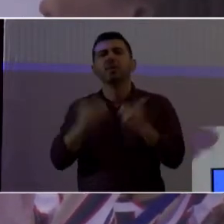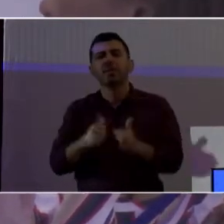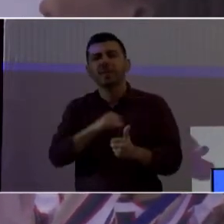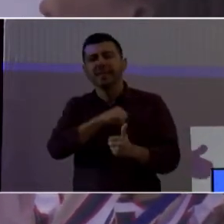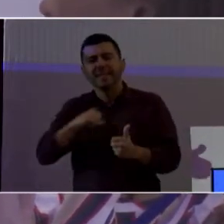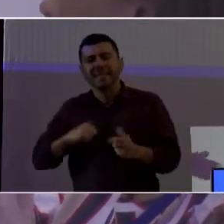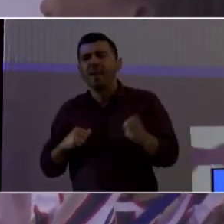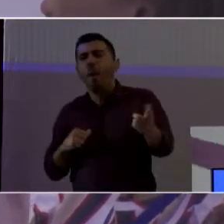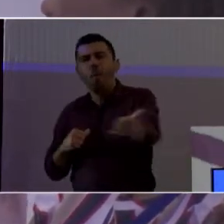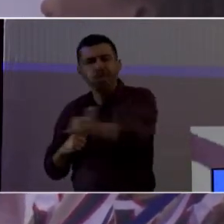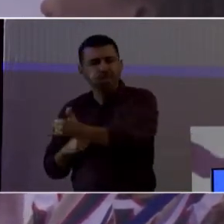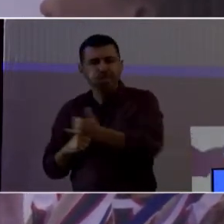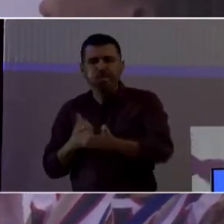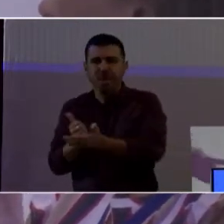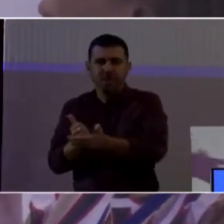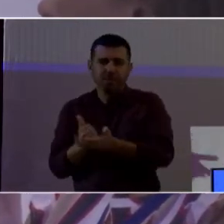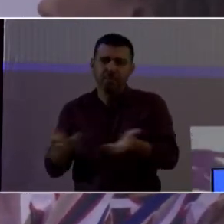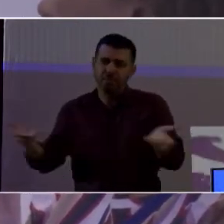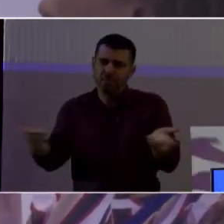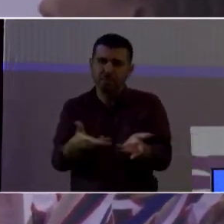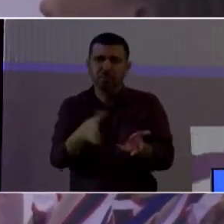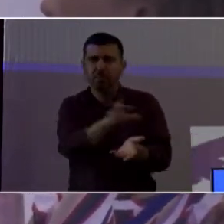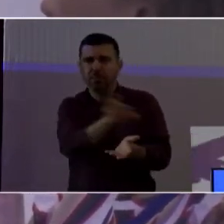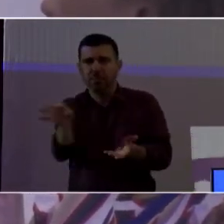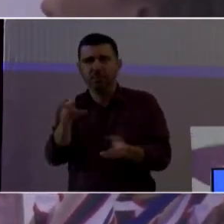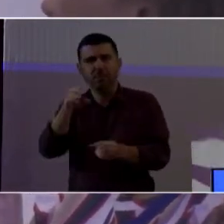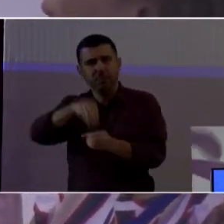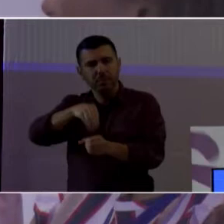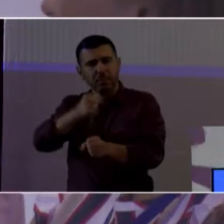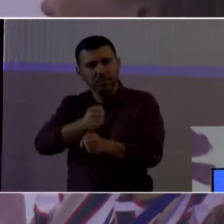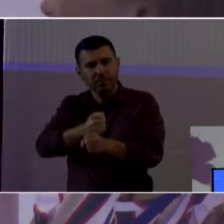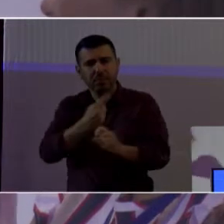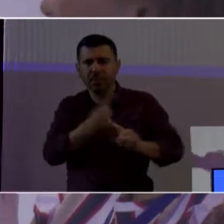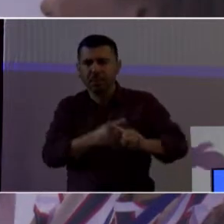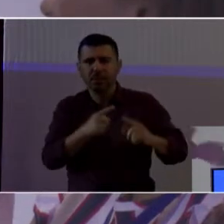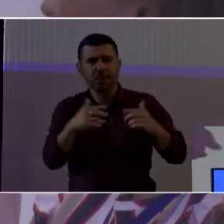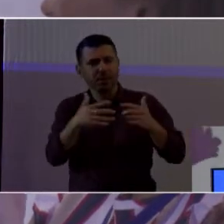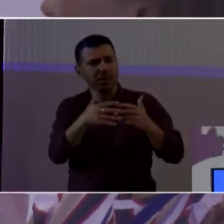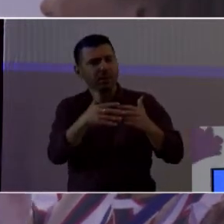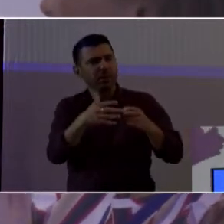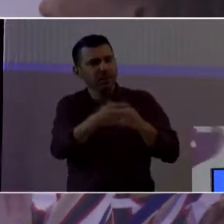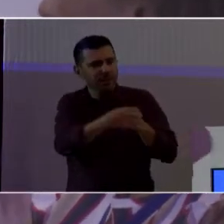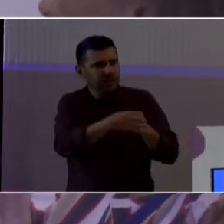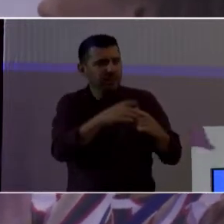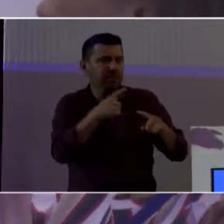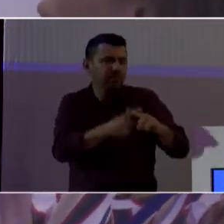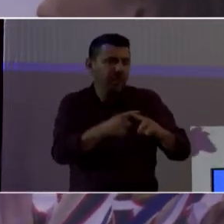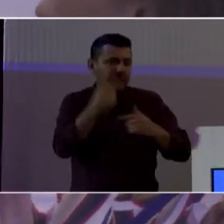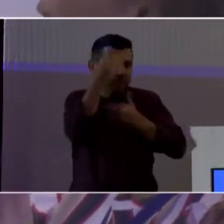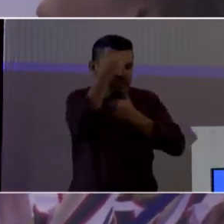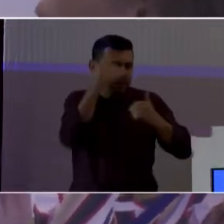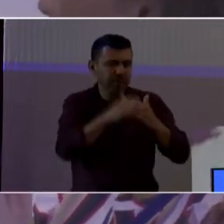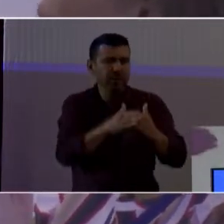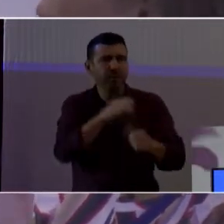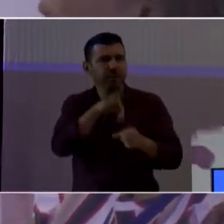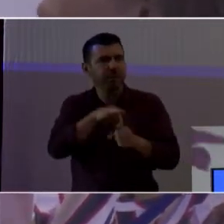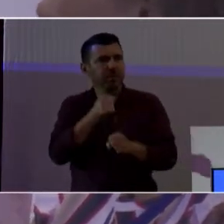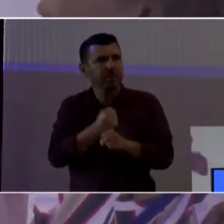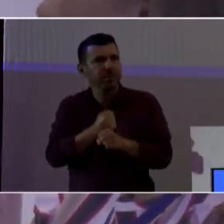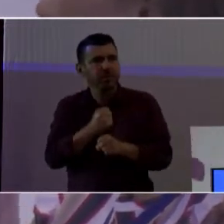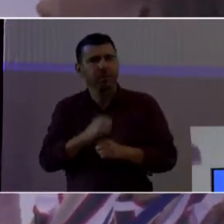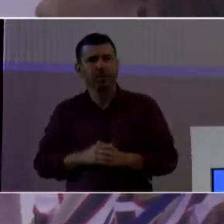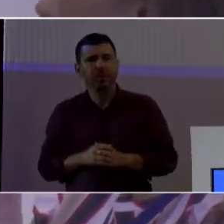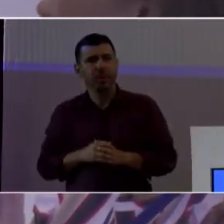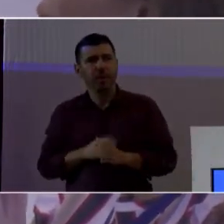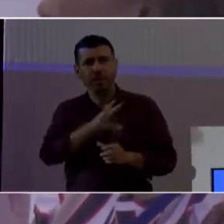oportunidades a los reinsertados y que probemos cómo es el desempeño de ellos en una economía formal,